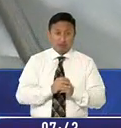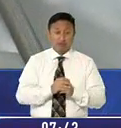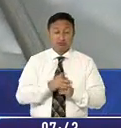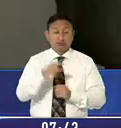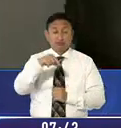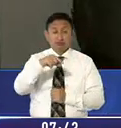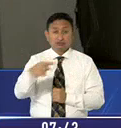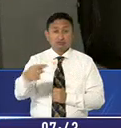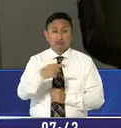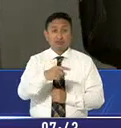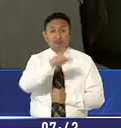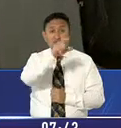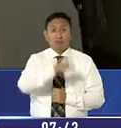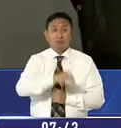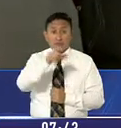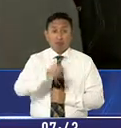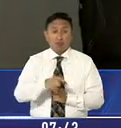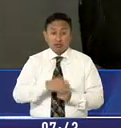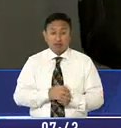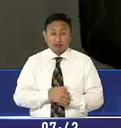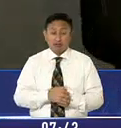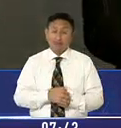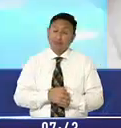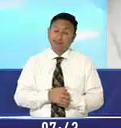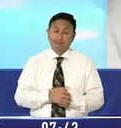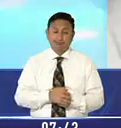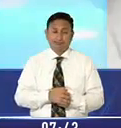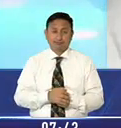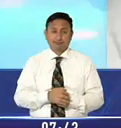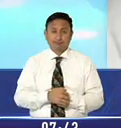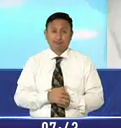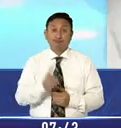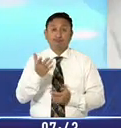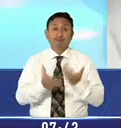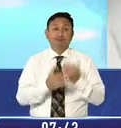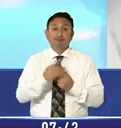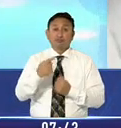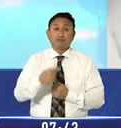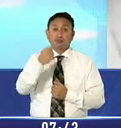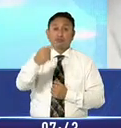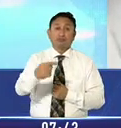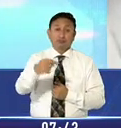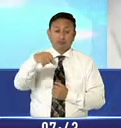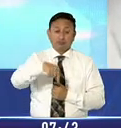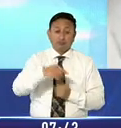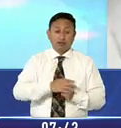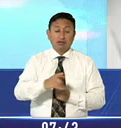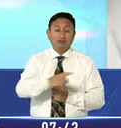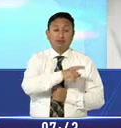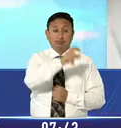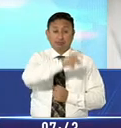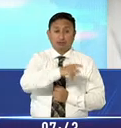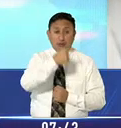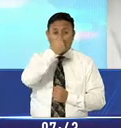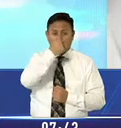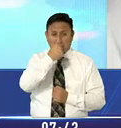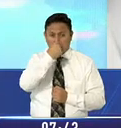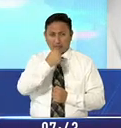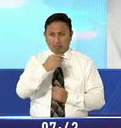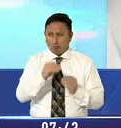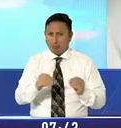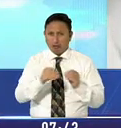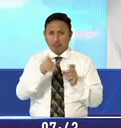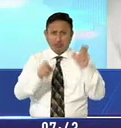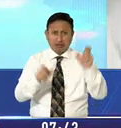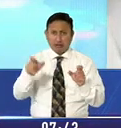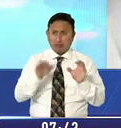reiterativo, hay quienes sin duda alguna llevarán la peor parte. Probablemente en próximos días tendremos un aumento de este tipo de neumonías virales y